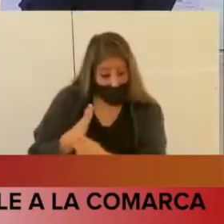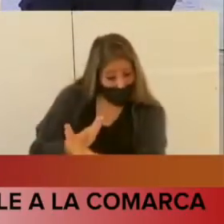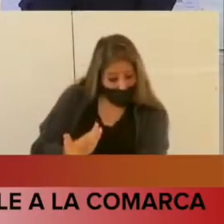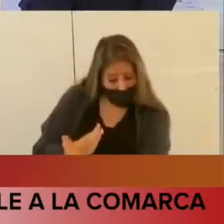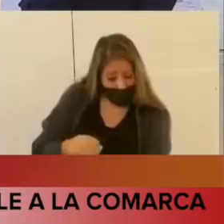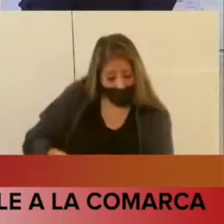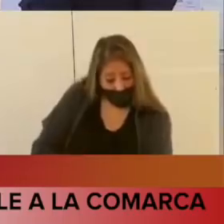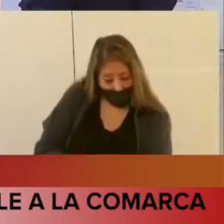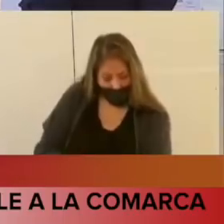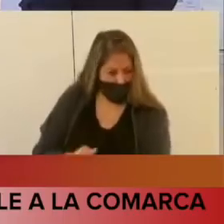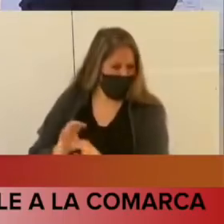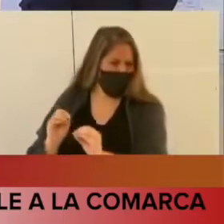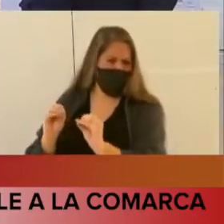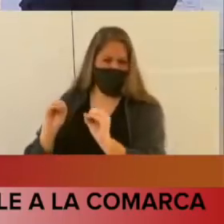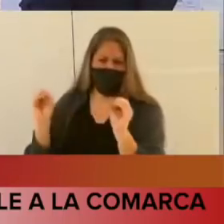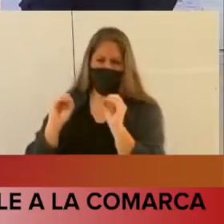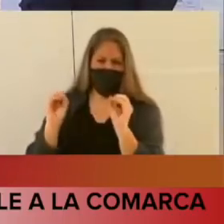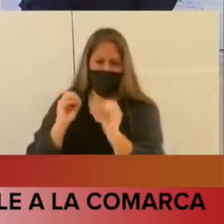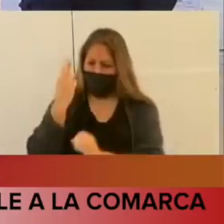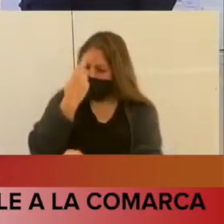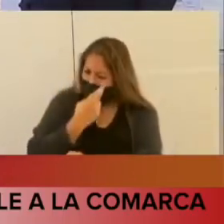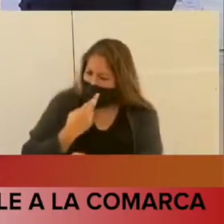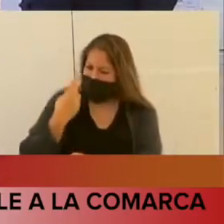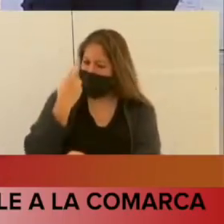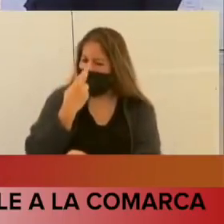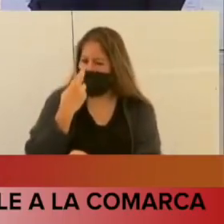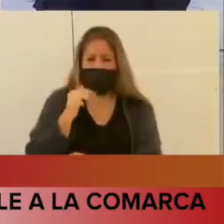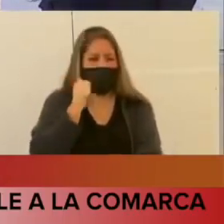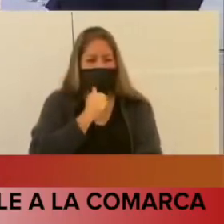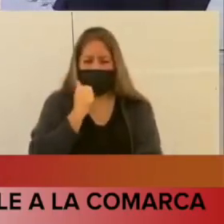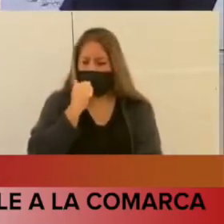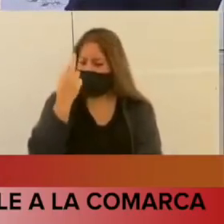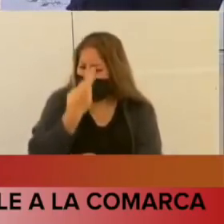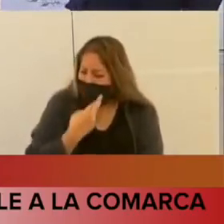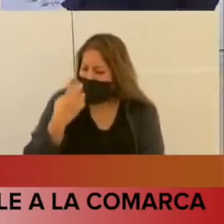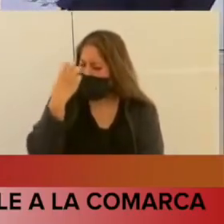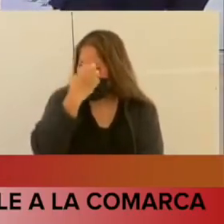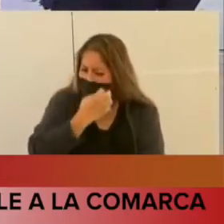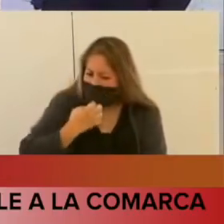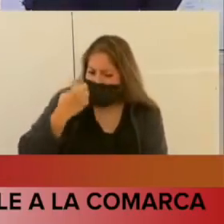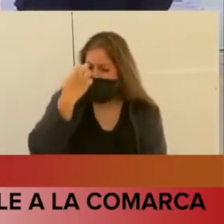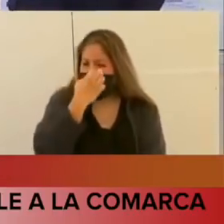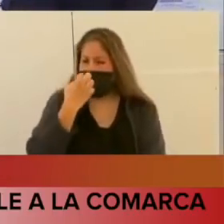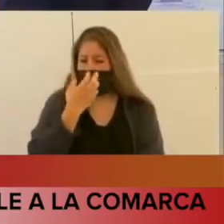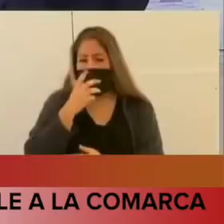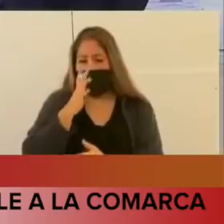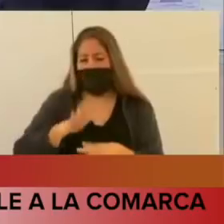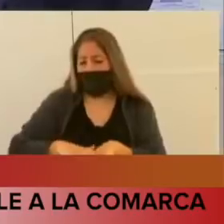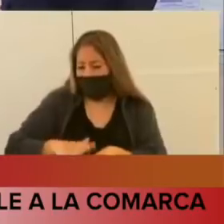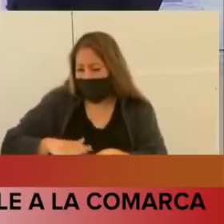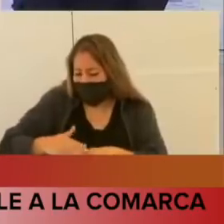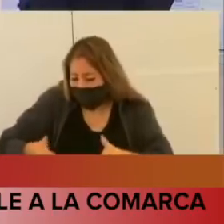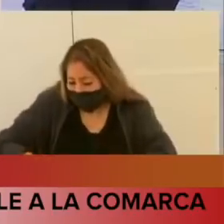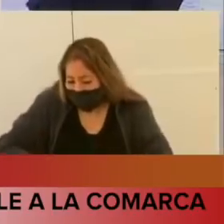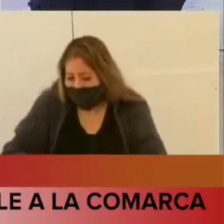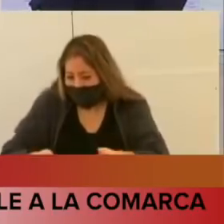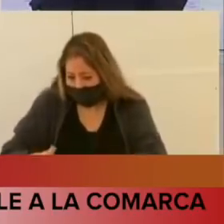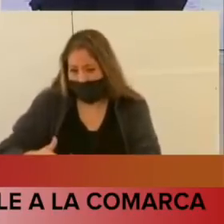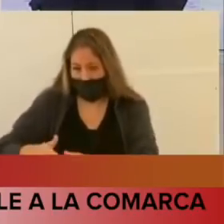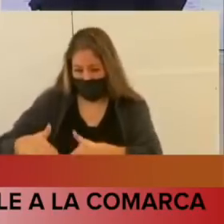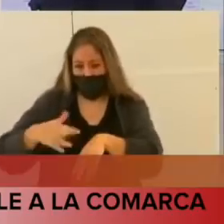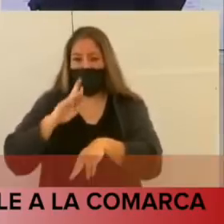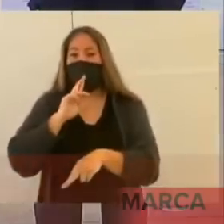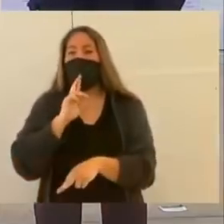estamos pensando en tecnificar el riego, rehabilitar canales y nunca vamos